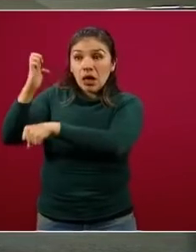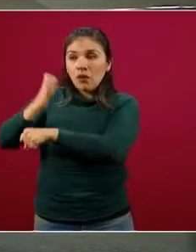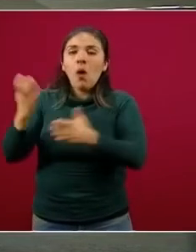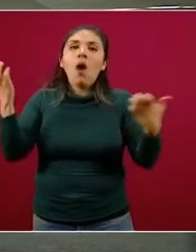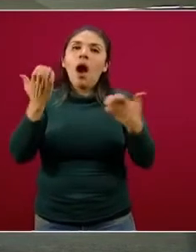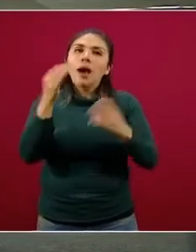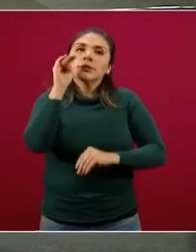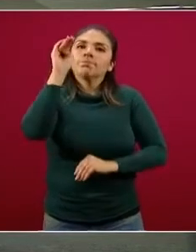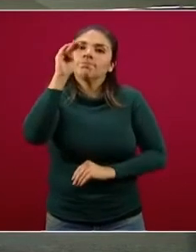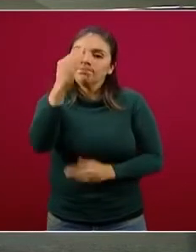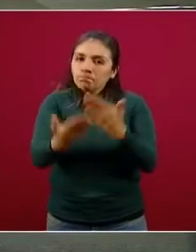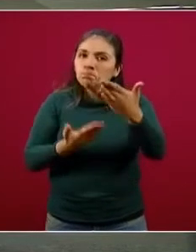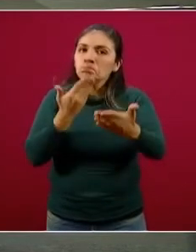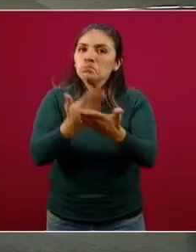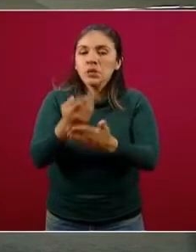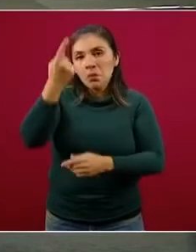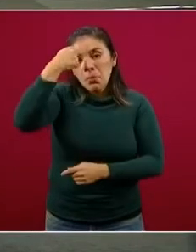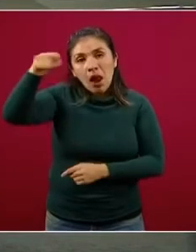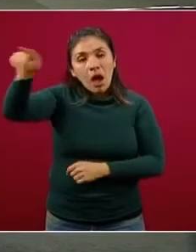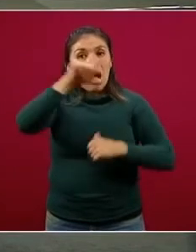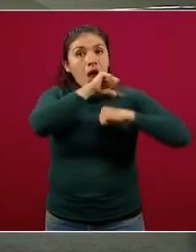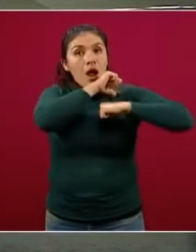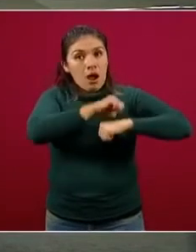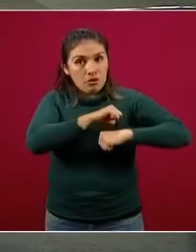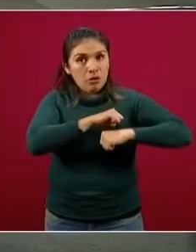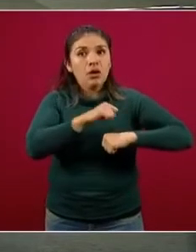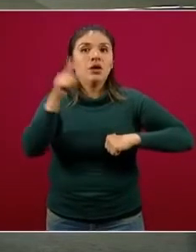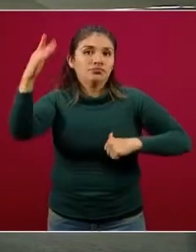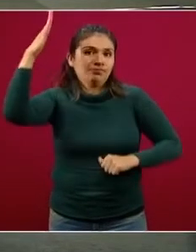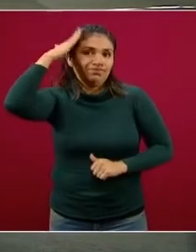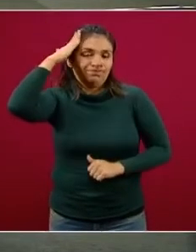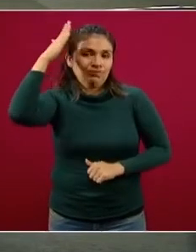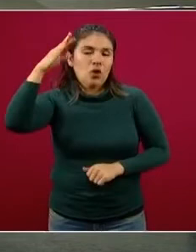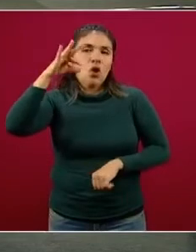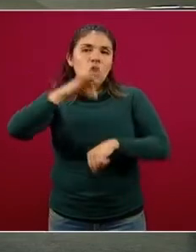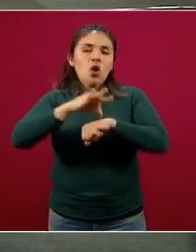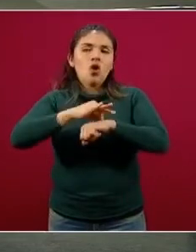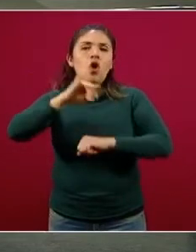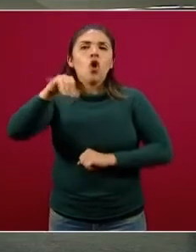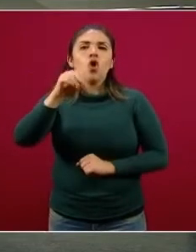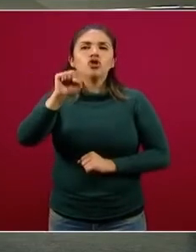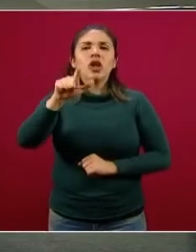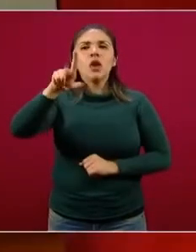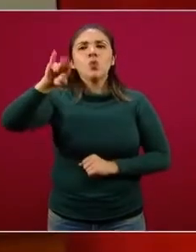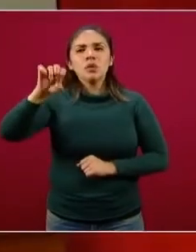la autoridad en epidemiología encabezada por el doctor José Luis Alomía